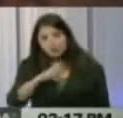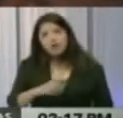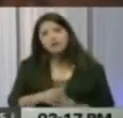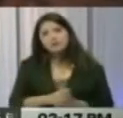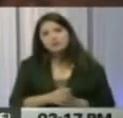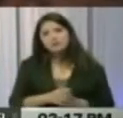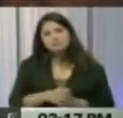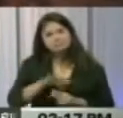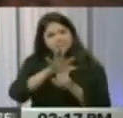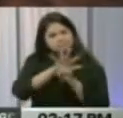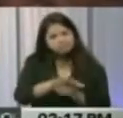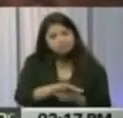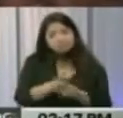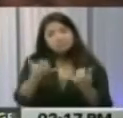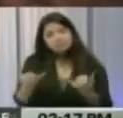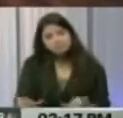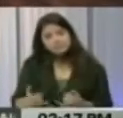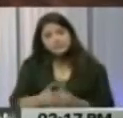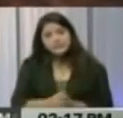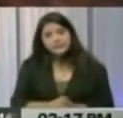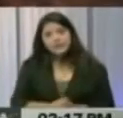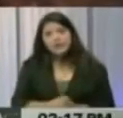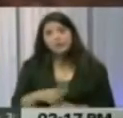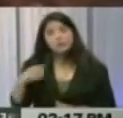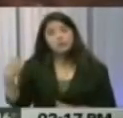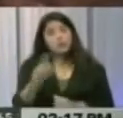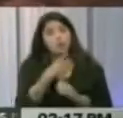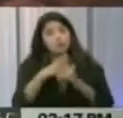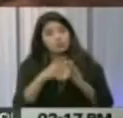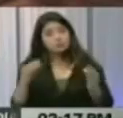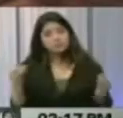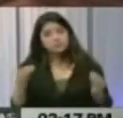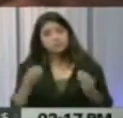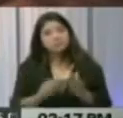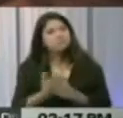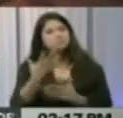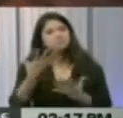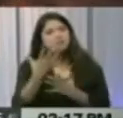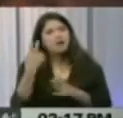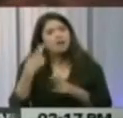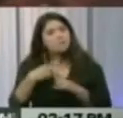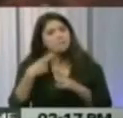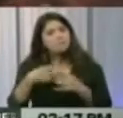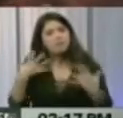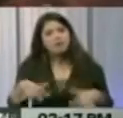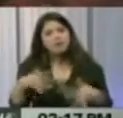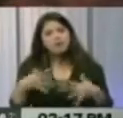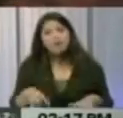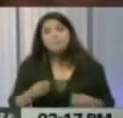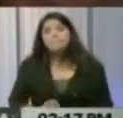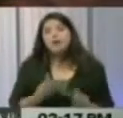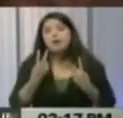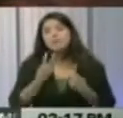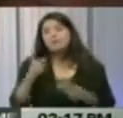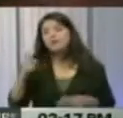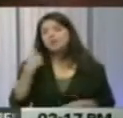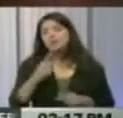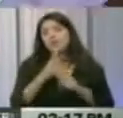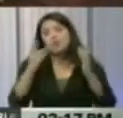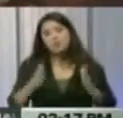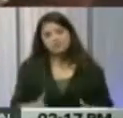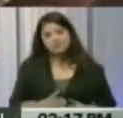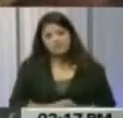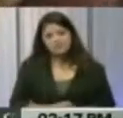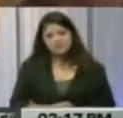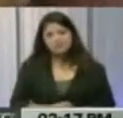del monroísmo, que hoy en su versión moderna se convierte en el peligro inminente para la vida de los venezolanos y las